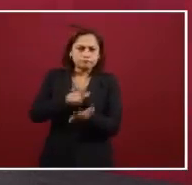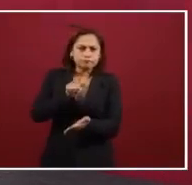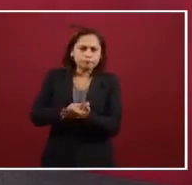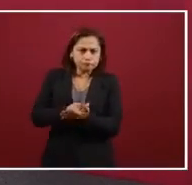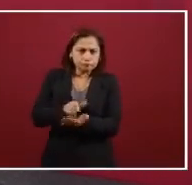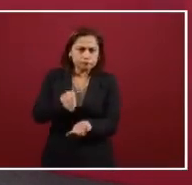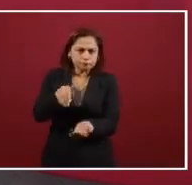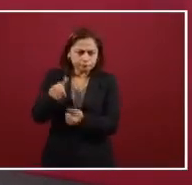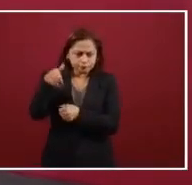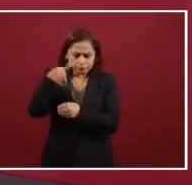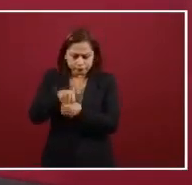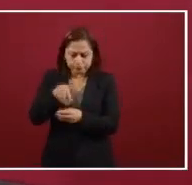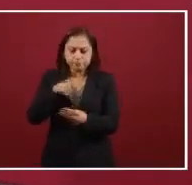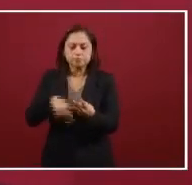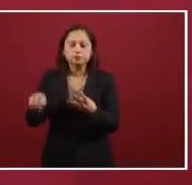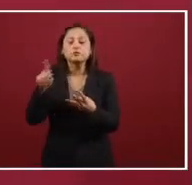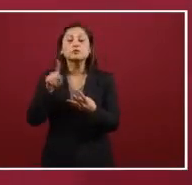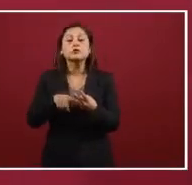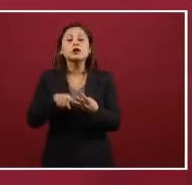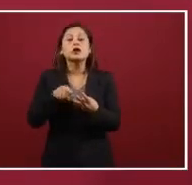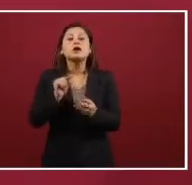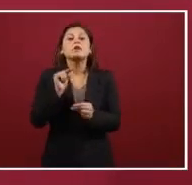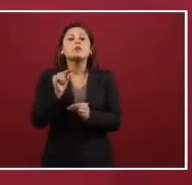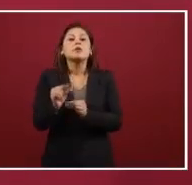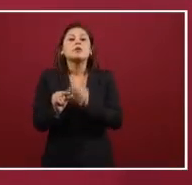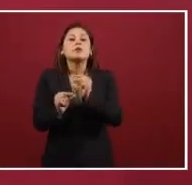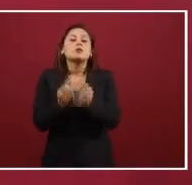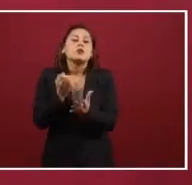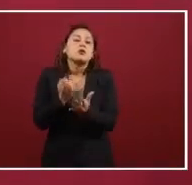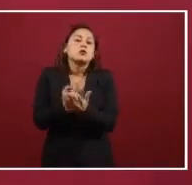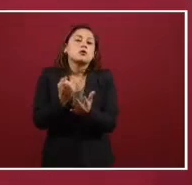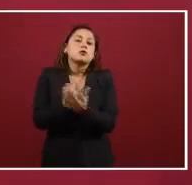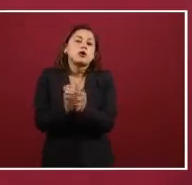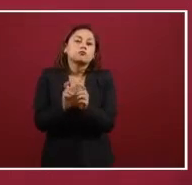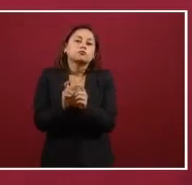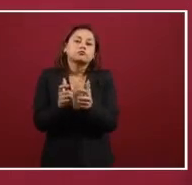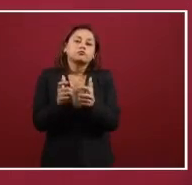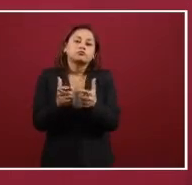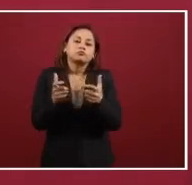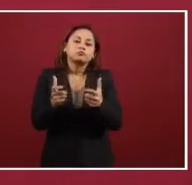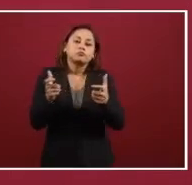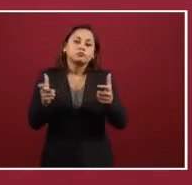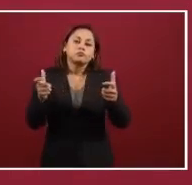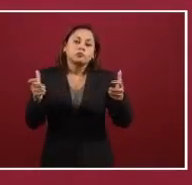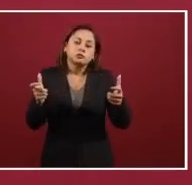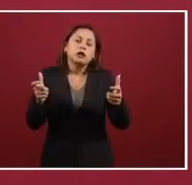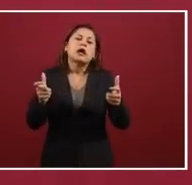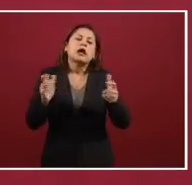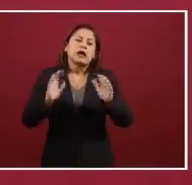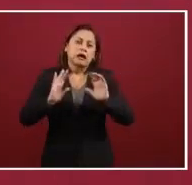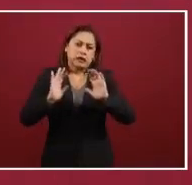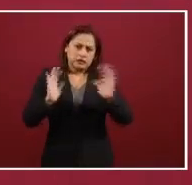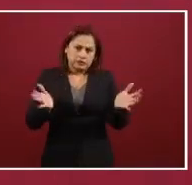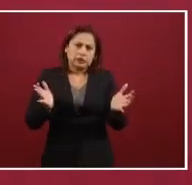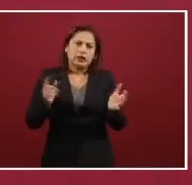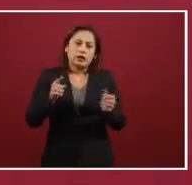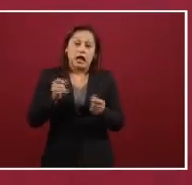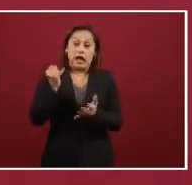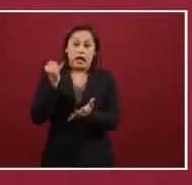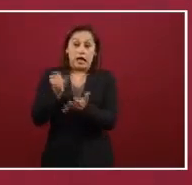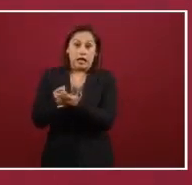la economía, en la medida que vaya creciendo la economía, vamos a tener, sin aumentar